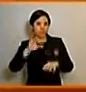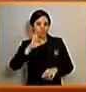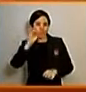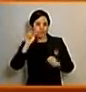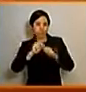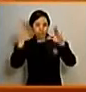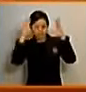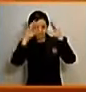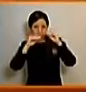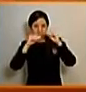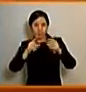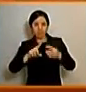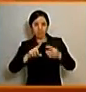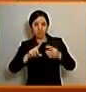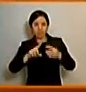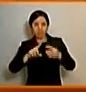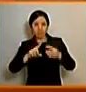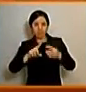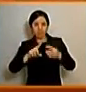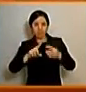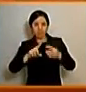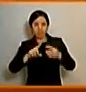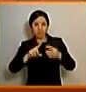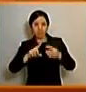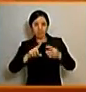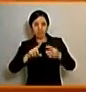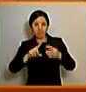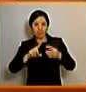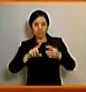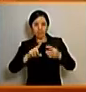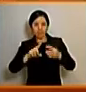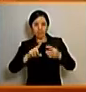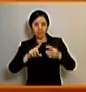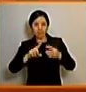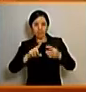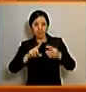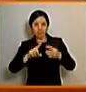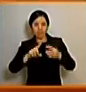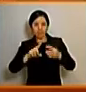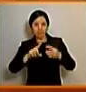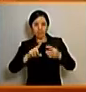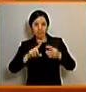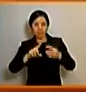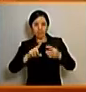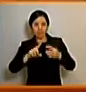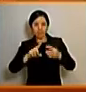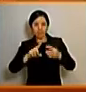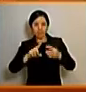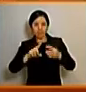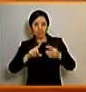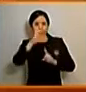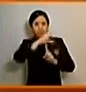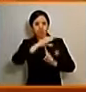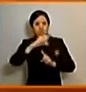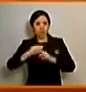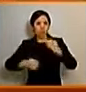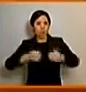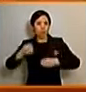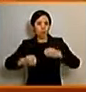la noche. Comenzamos dándole la bienvenida a nuestra auditora, quien nos acompaña diariamente para supervisar cada uno de nuestros